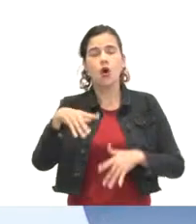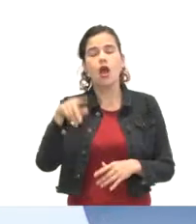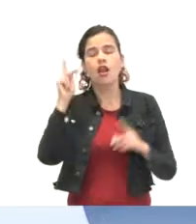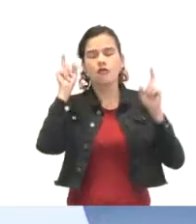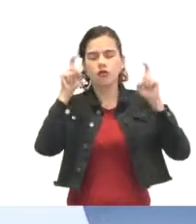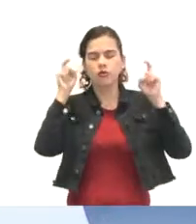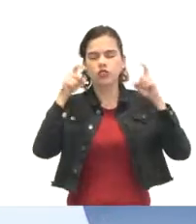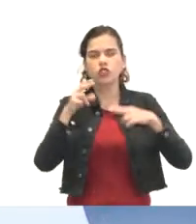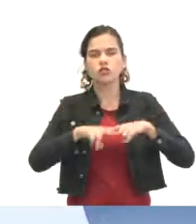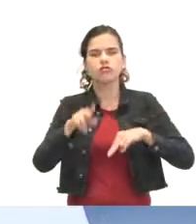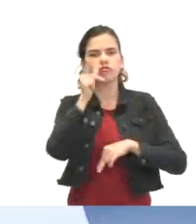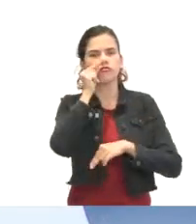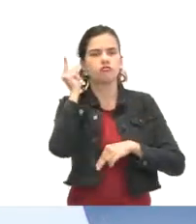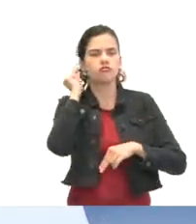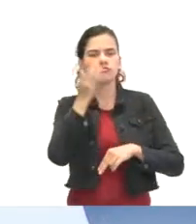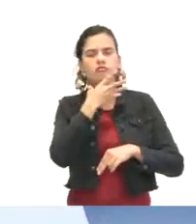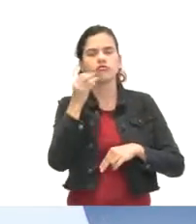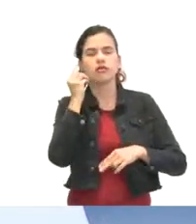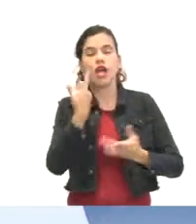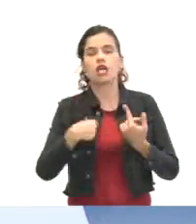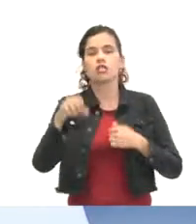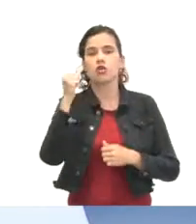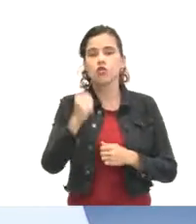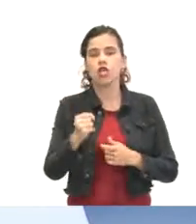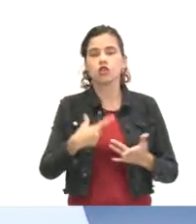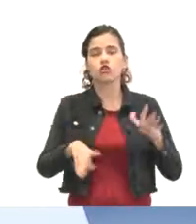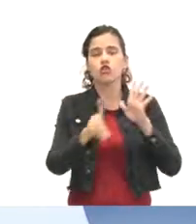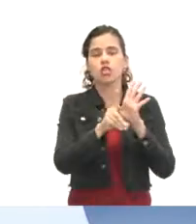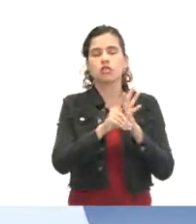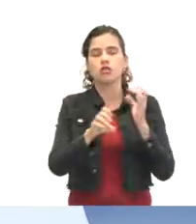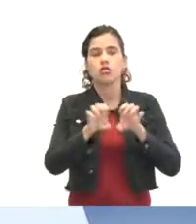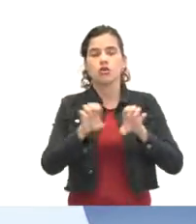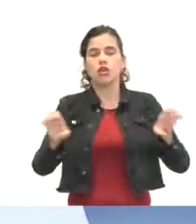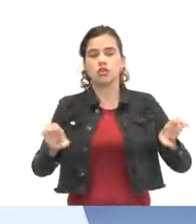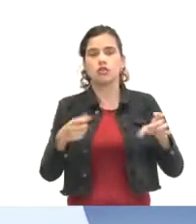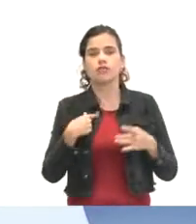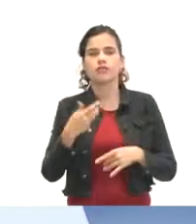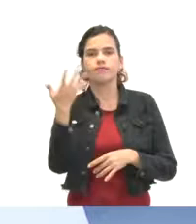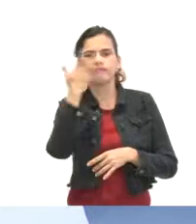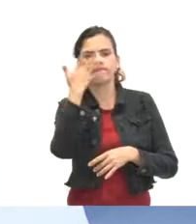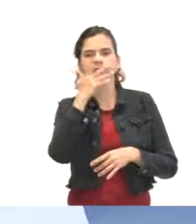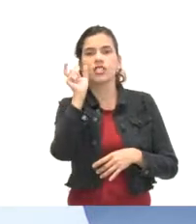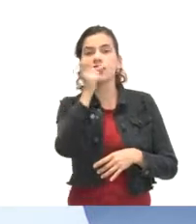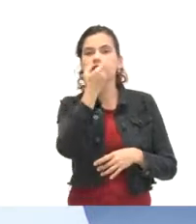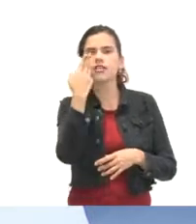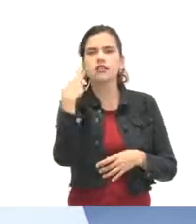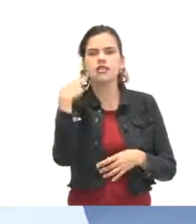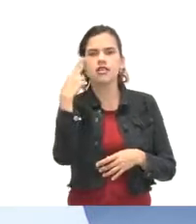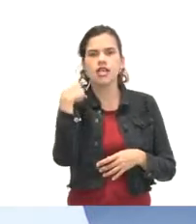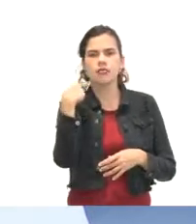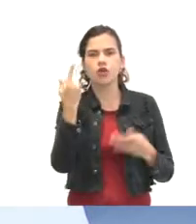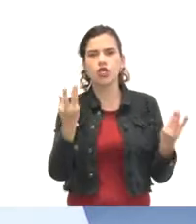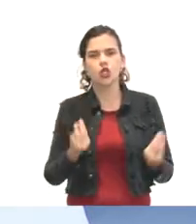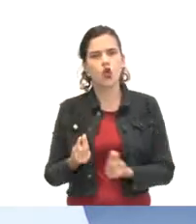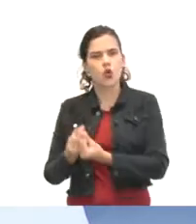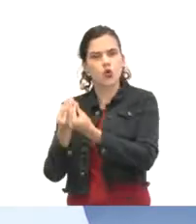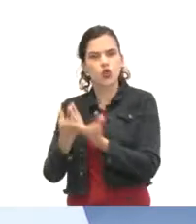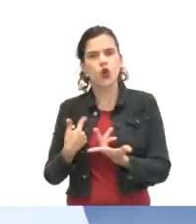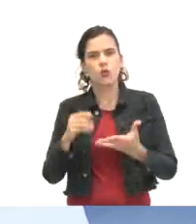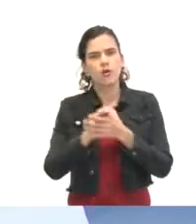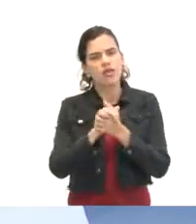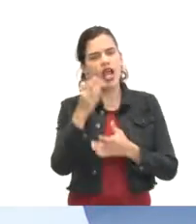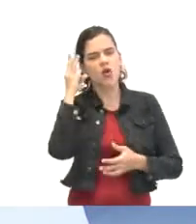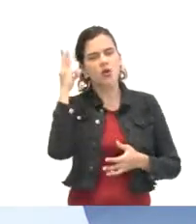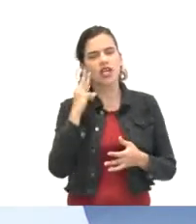niños, niñas y adolescentes, claro, garantizando su derecho a la educación. Mi nombre es Guillermo y aquí me encuentro con mi queridísima amiga